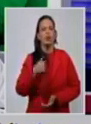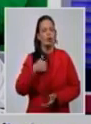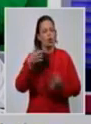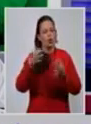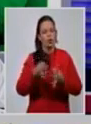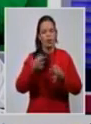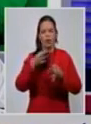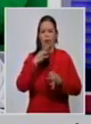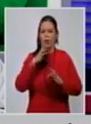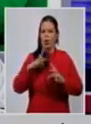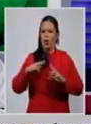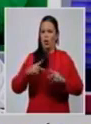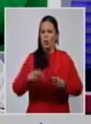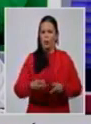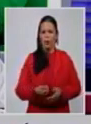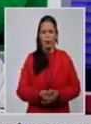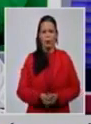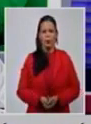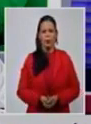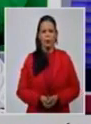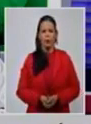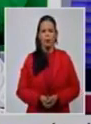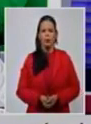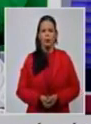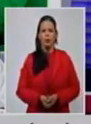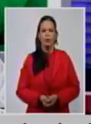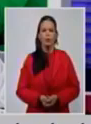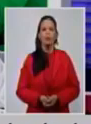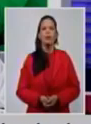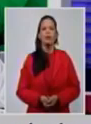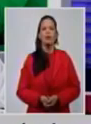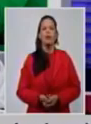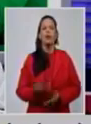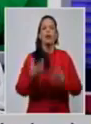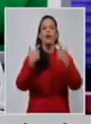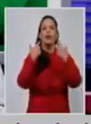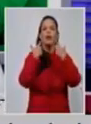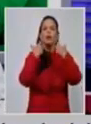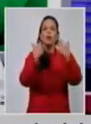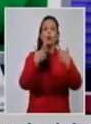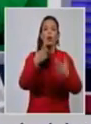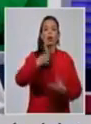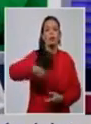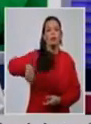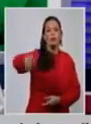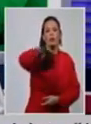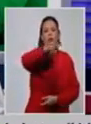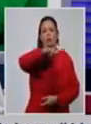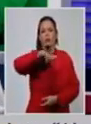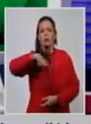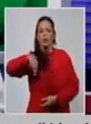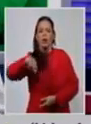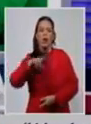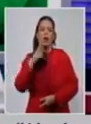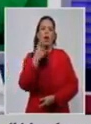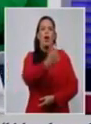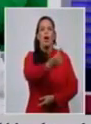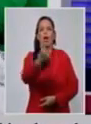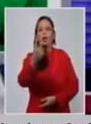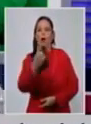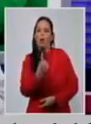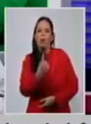decirlo, de la participación responsable de cada una de las